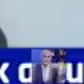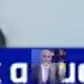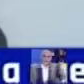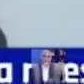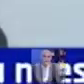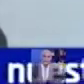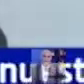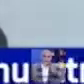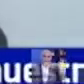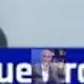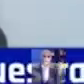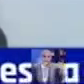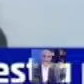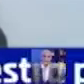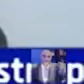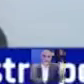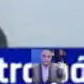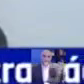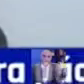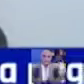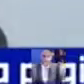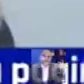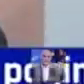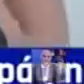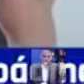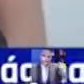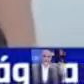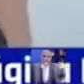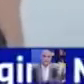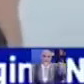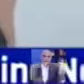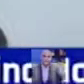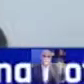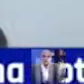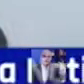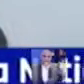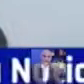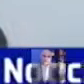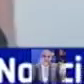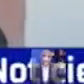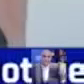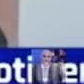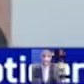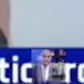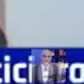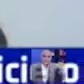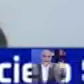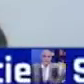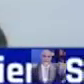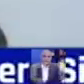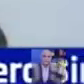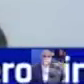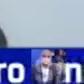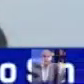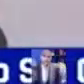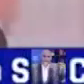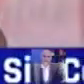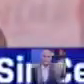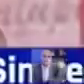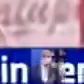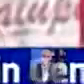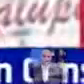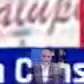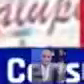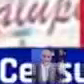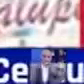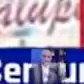ABC, donde murieron por negligencia y porque no había las condiciones de dar